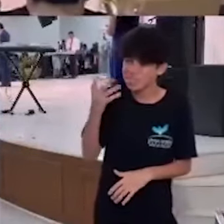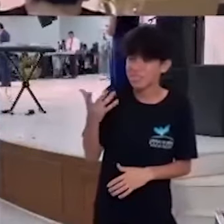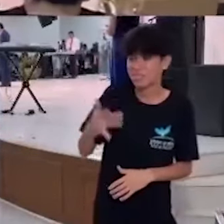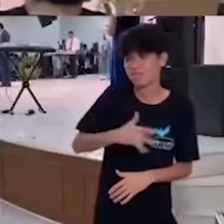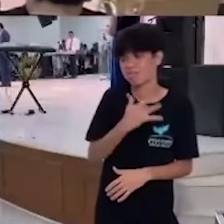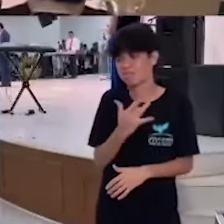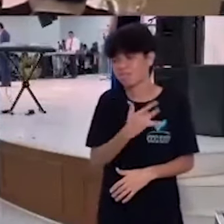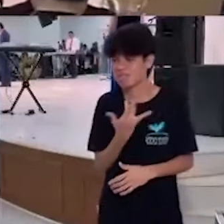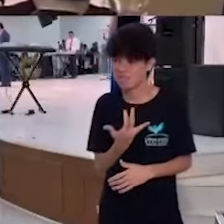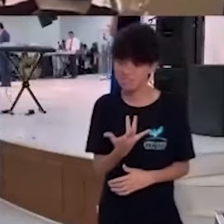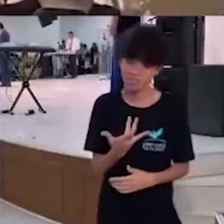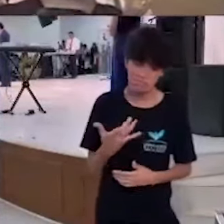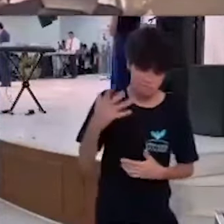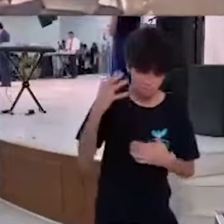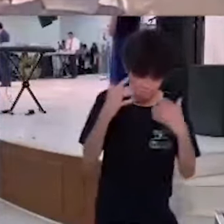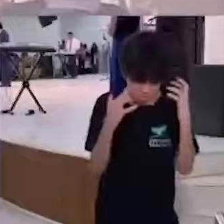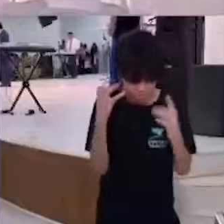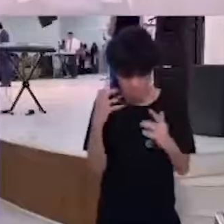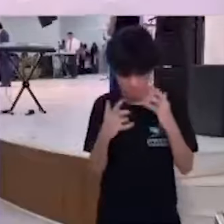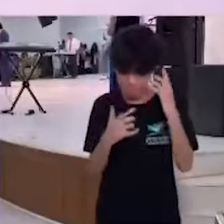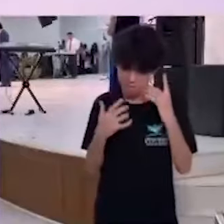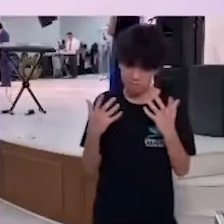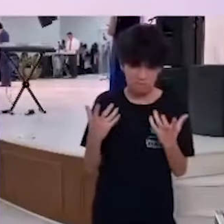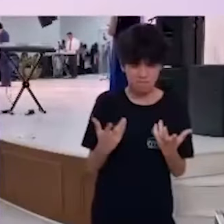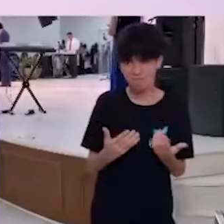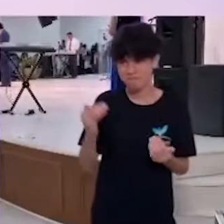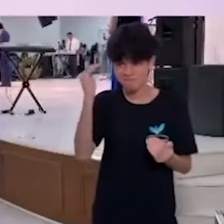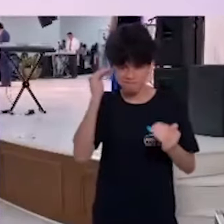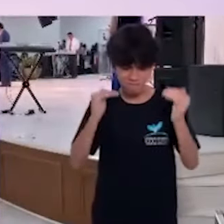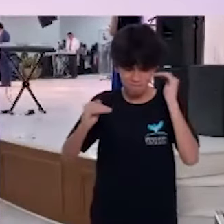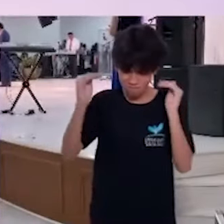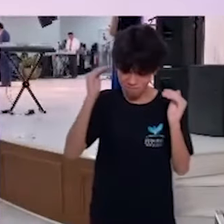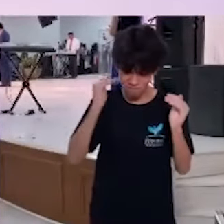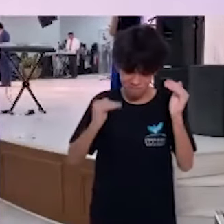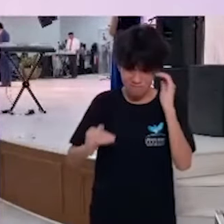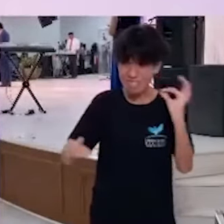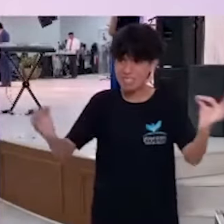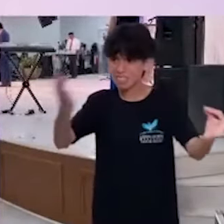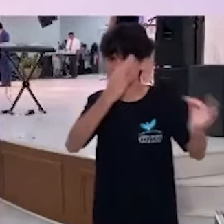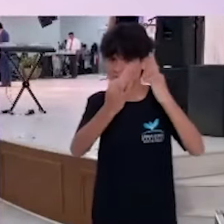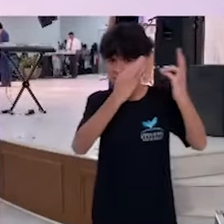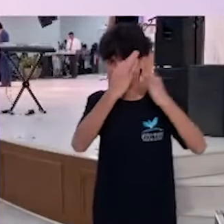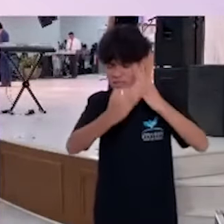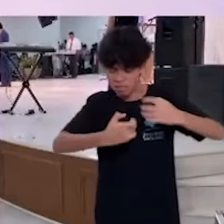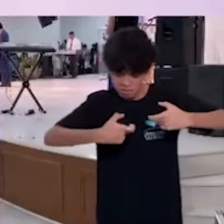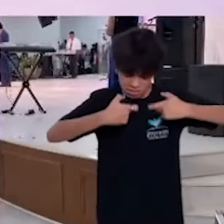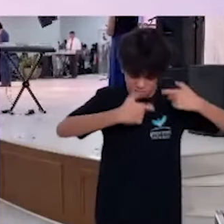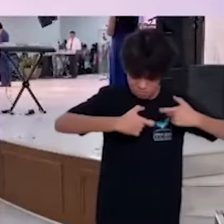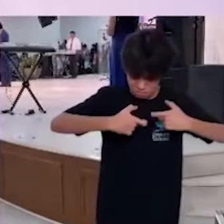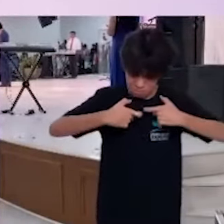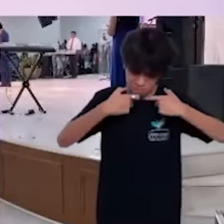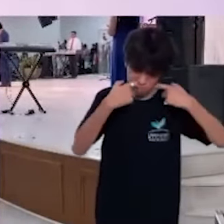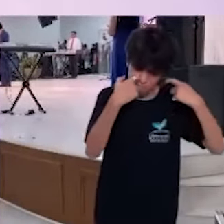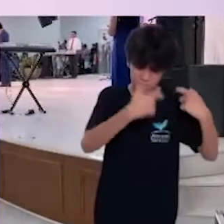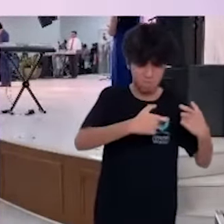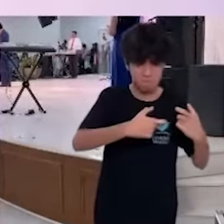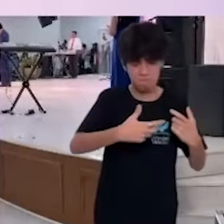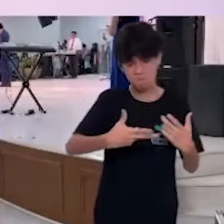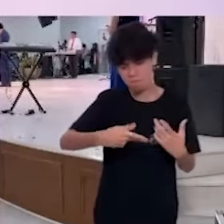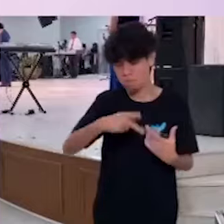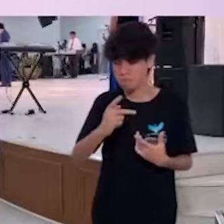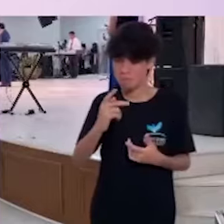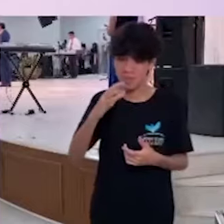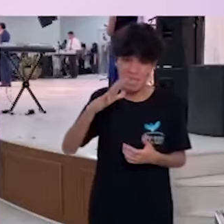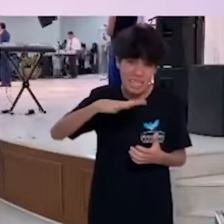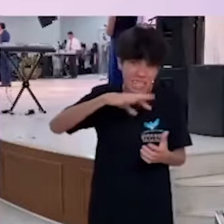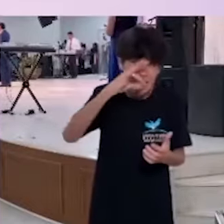Hubieron pensamientos en nuestra mente. Vinieron dardos de fuego a nuestro corazón. Ciertamente estuvimos